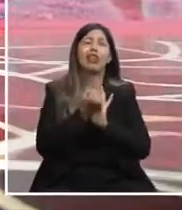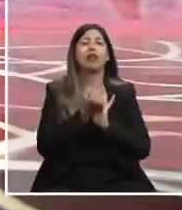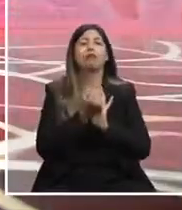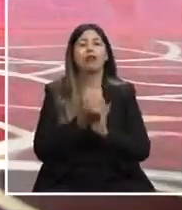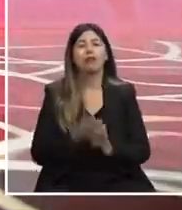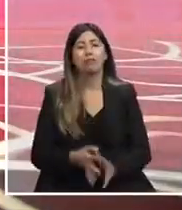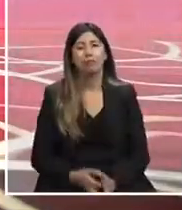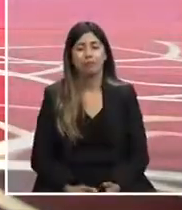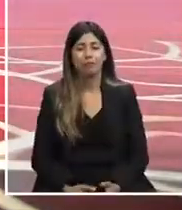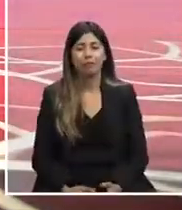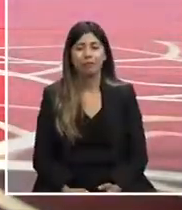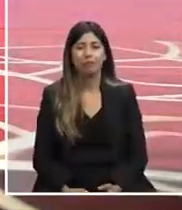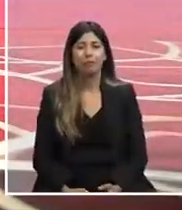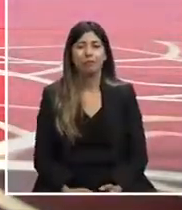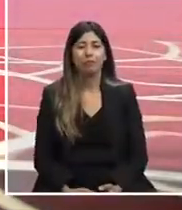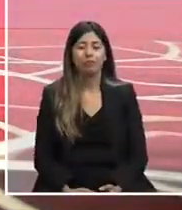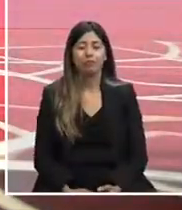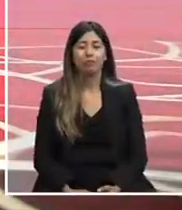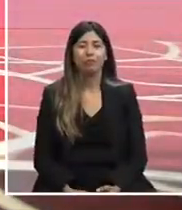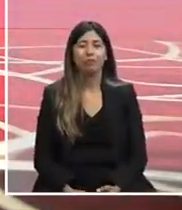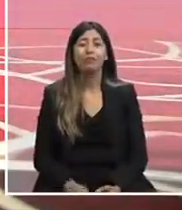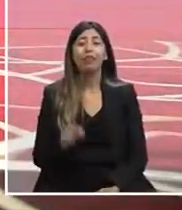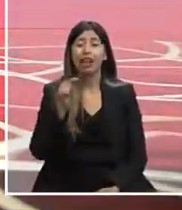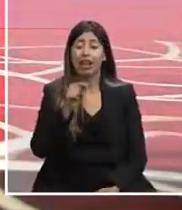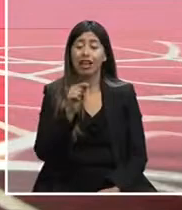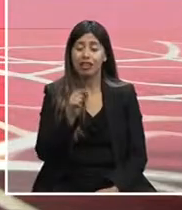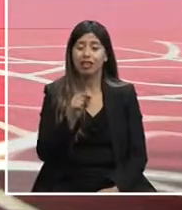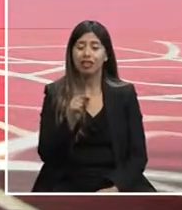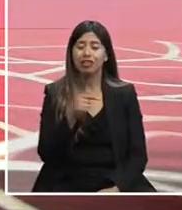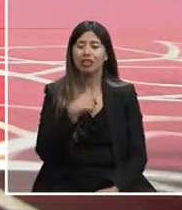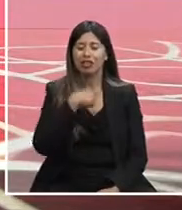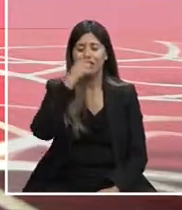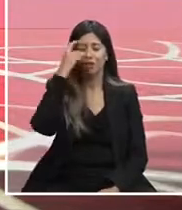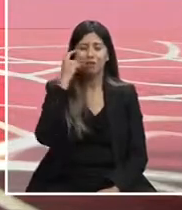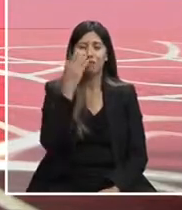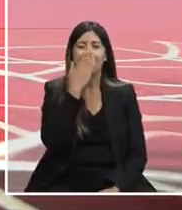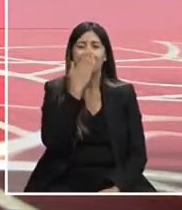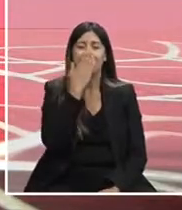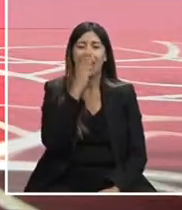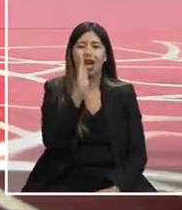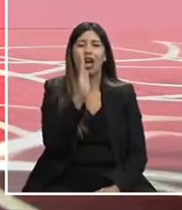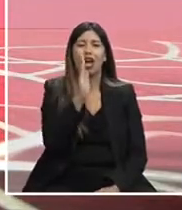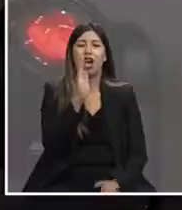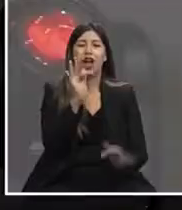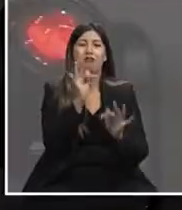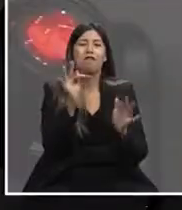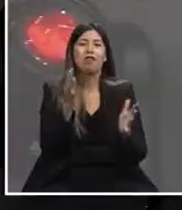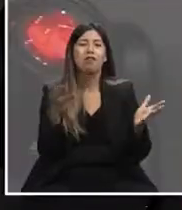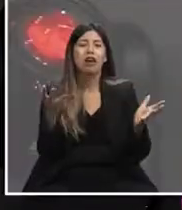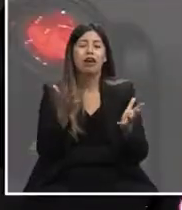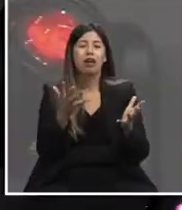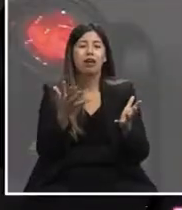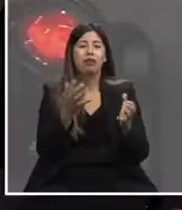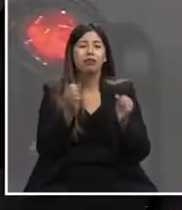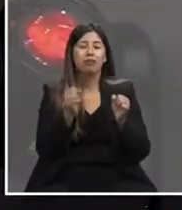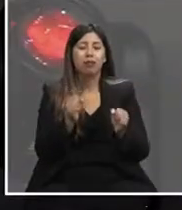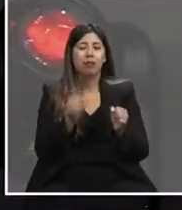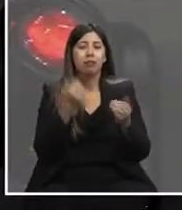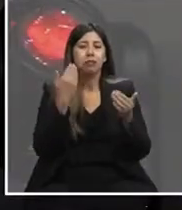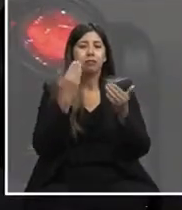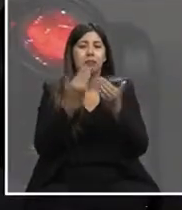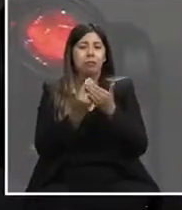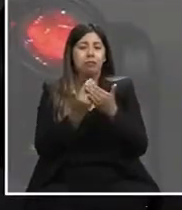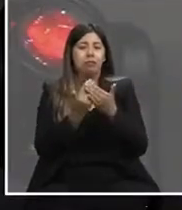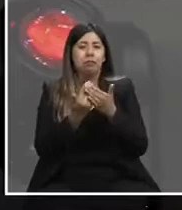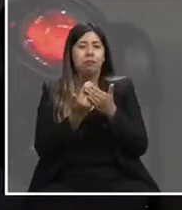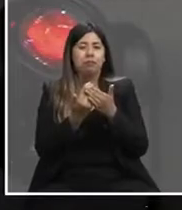tremendo. Y desde ese punto de vista, una de las mejores formas de poder por lo menos enfrentar